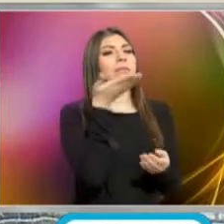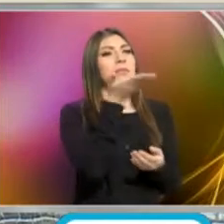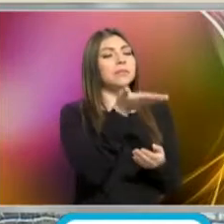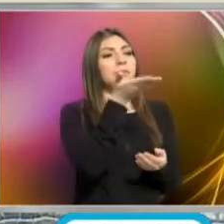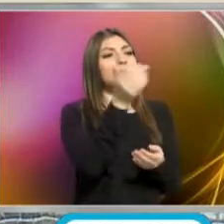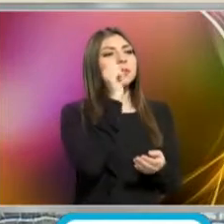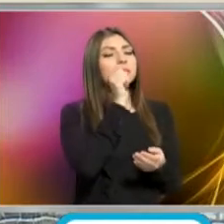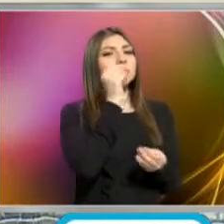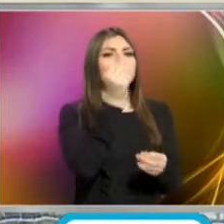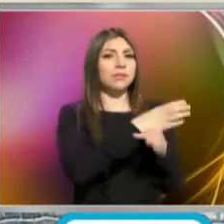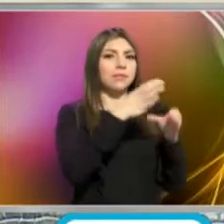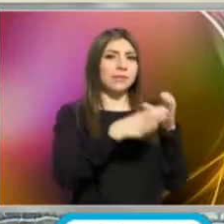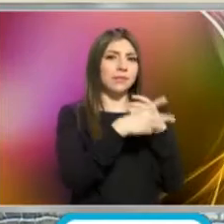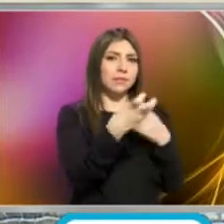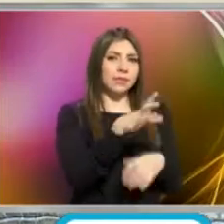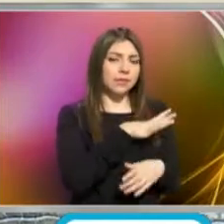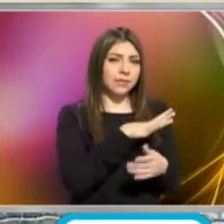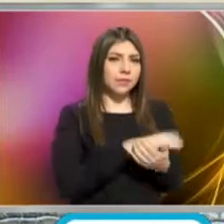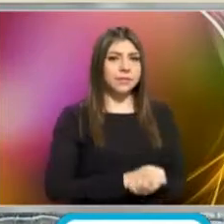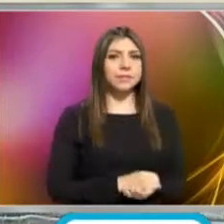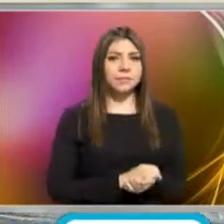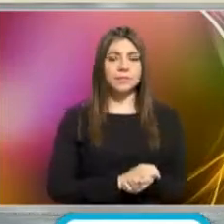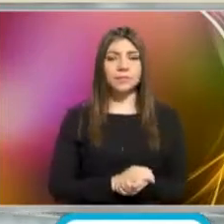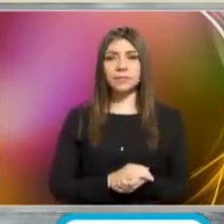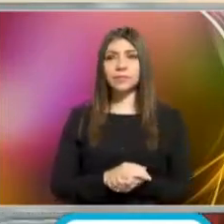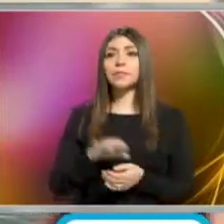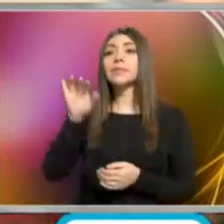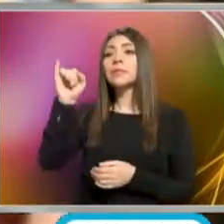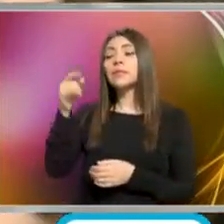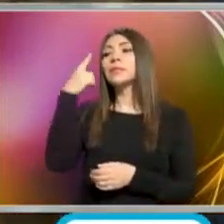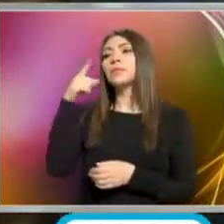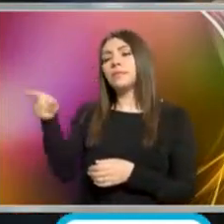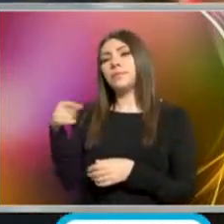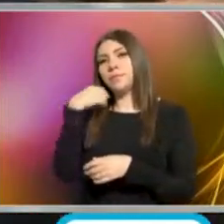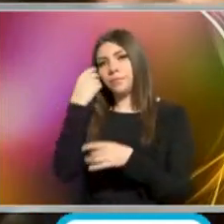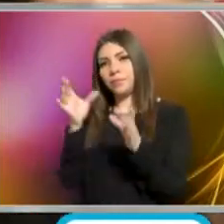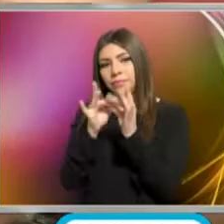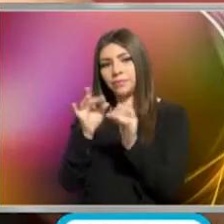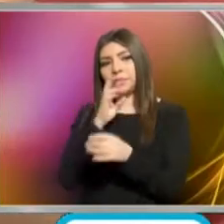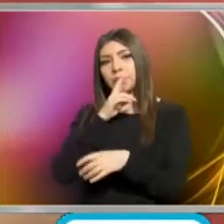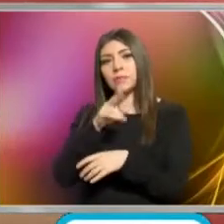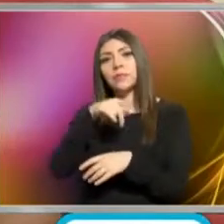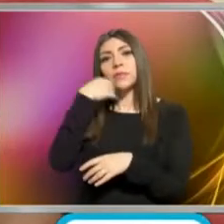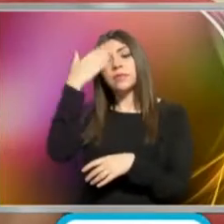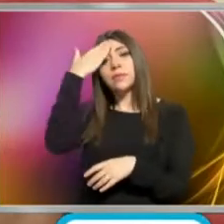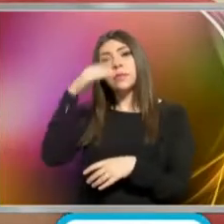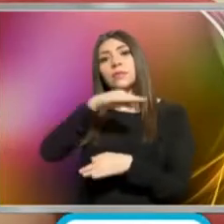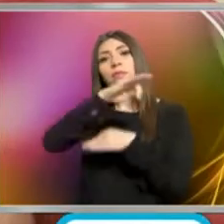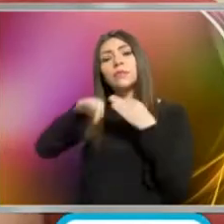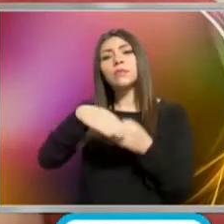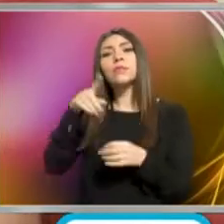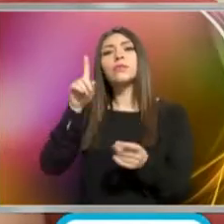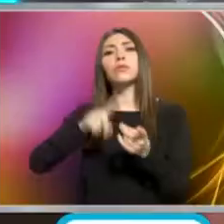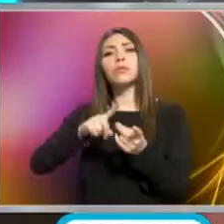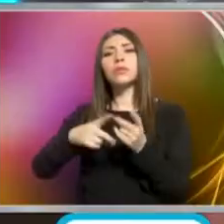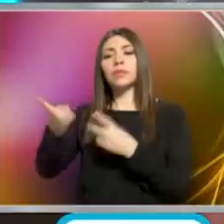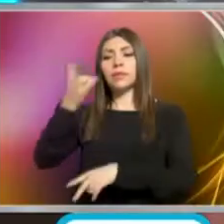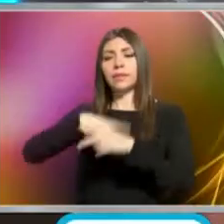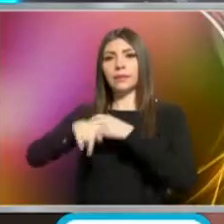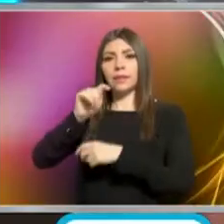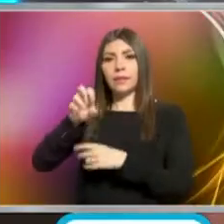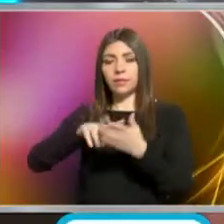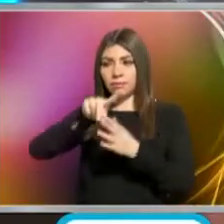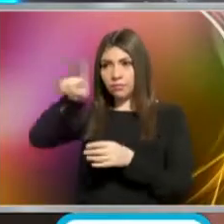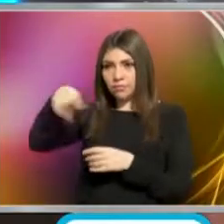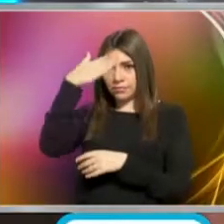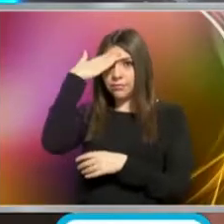por los beneficios que este ofrece. Exacto. Para contestarles esta pregunta, quiero saber si ustedes saben de dónde viene el té verde o qué es el té verde.